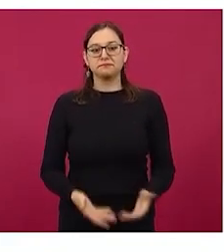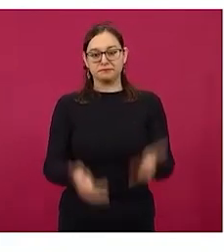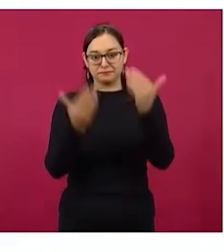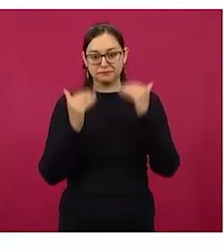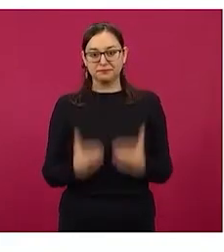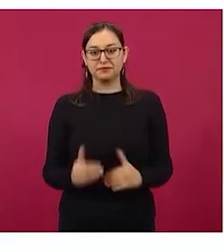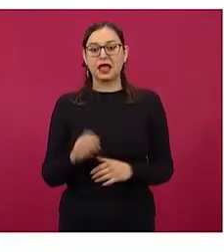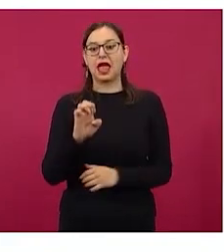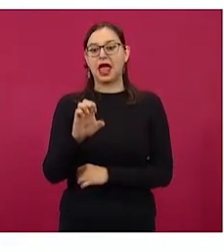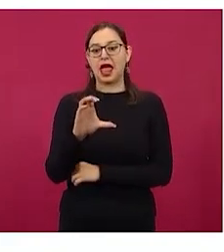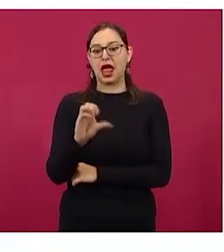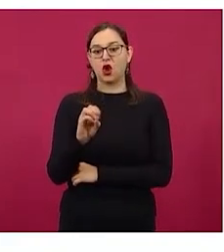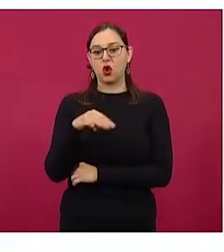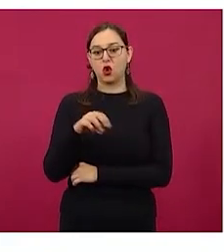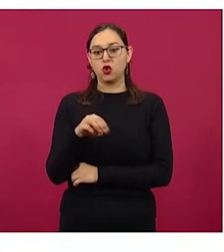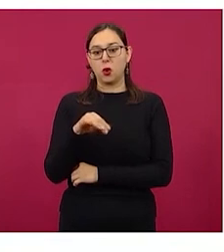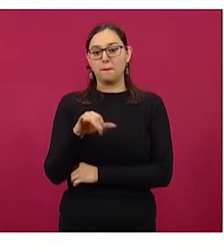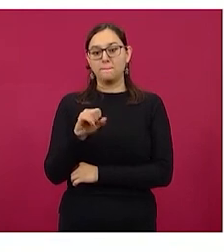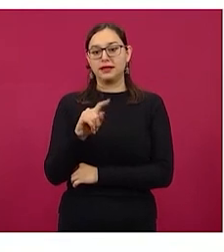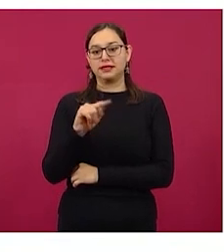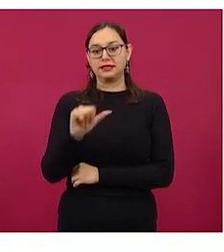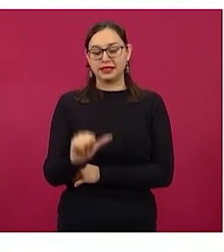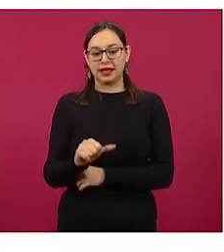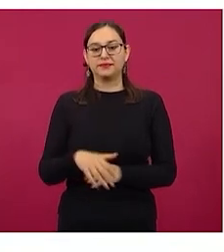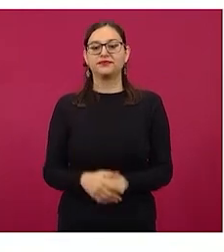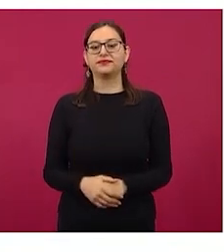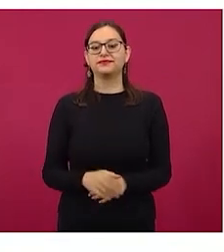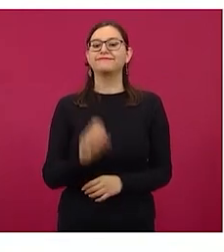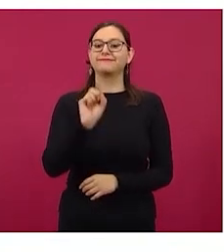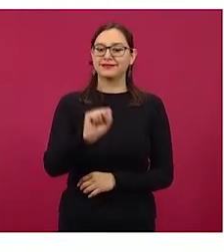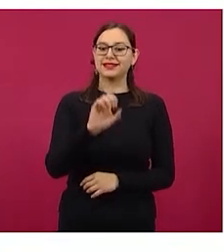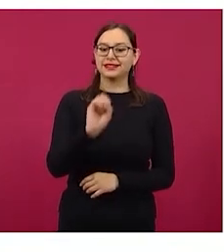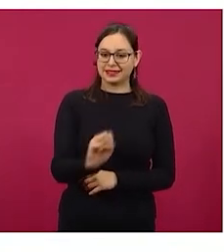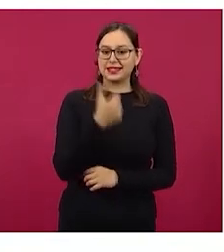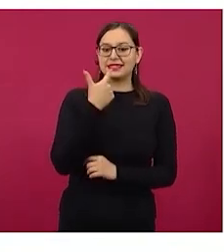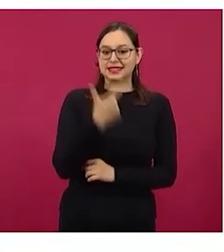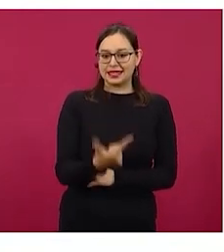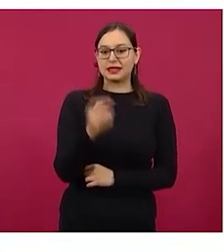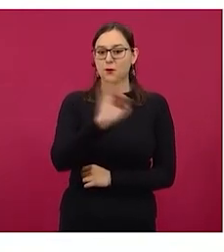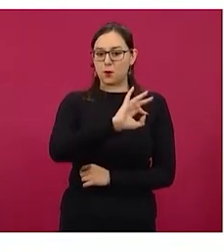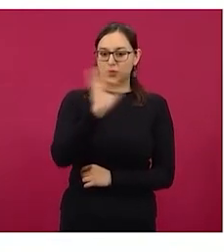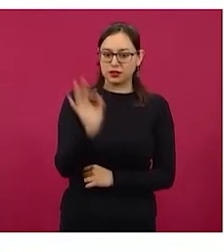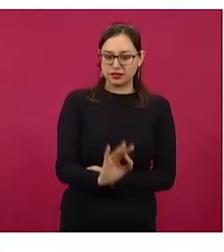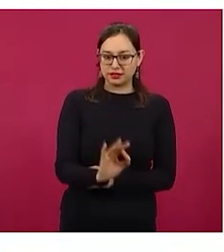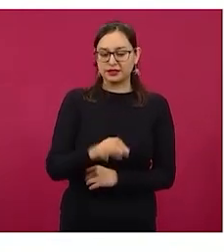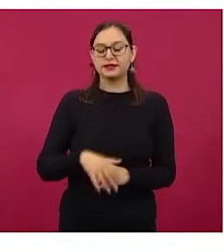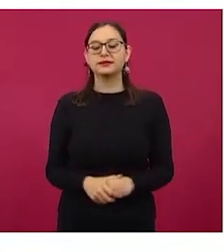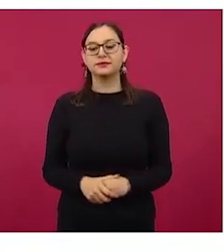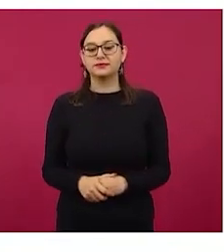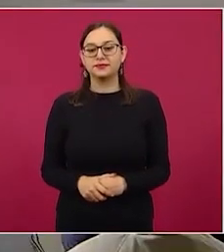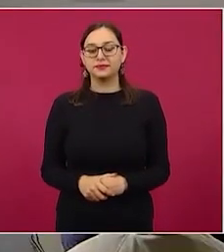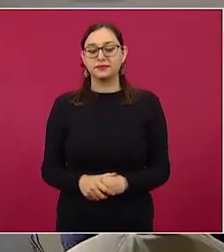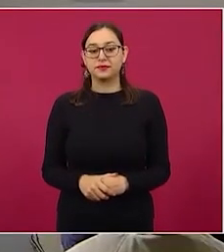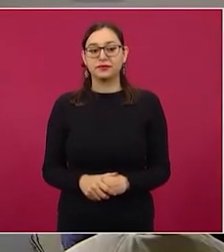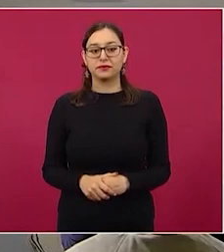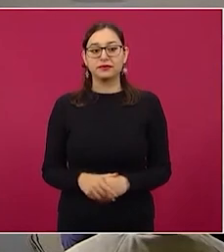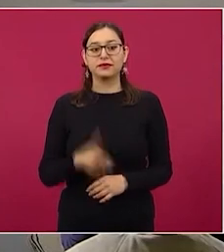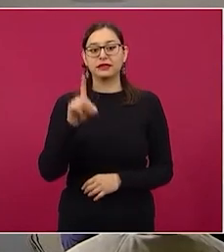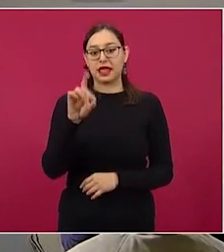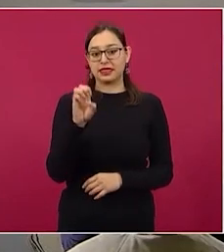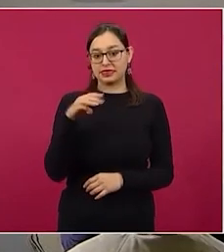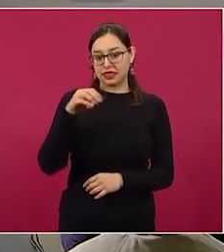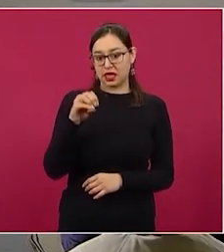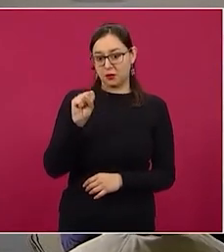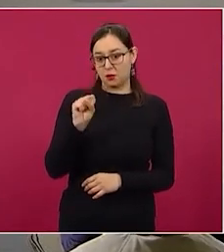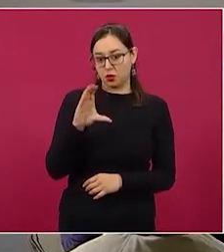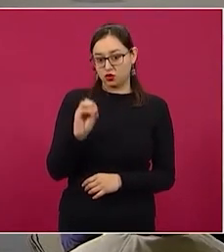le da el 67% de aprobación al presidente López Obrador. Y en la encuesta de Demoscopía